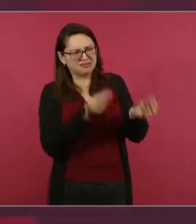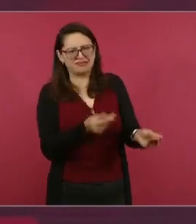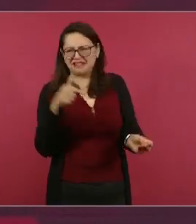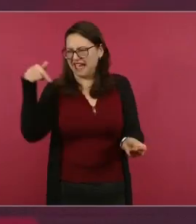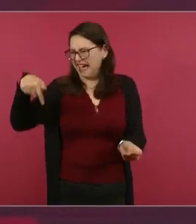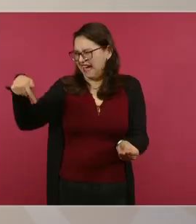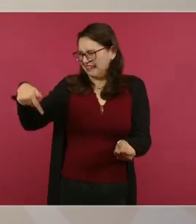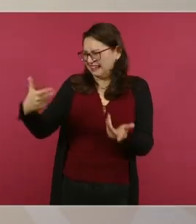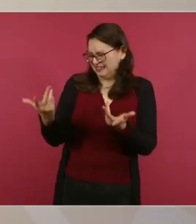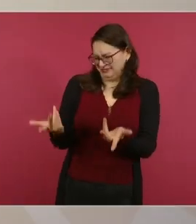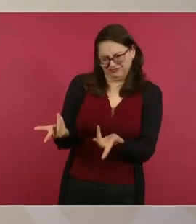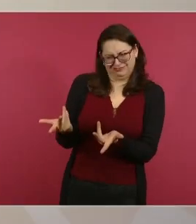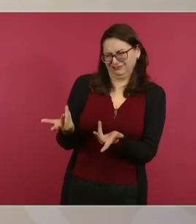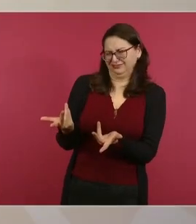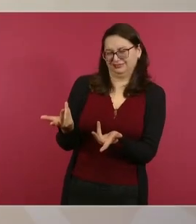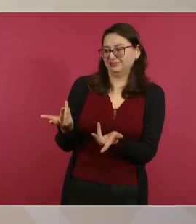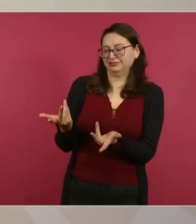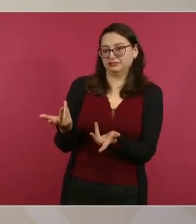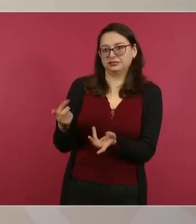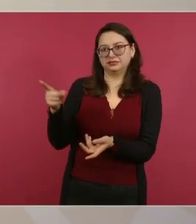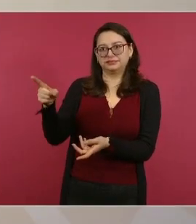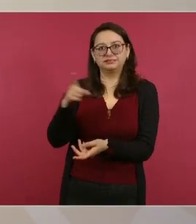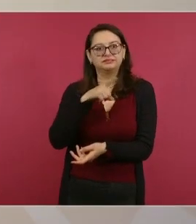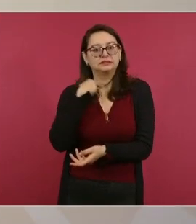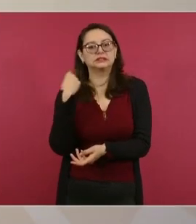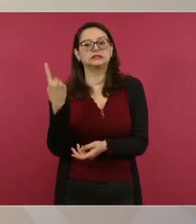Ya ya está en los tribunales